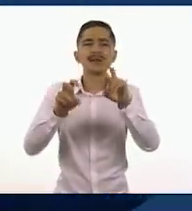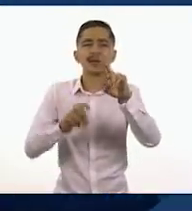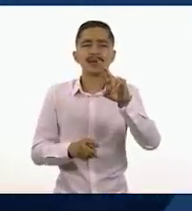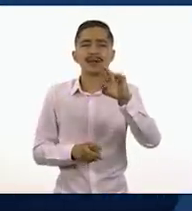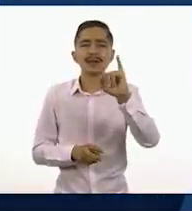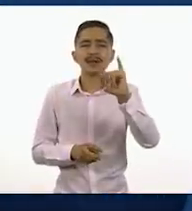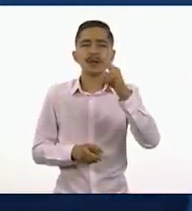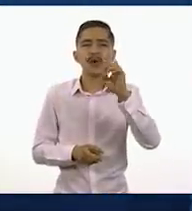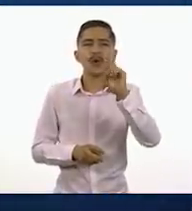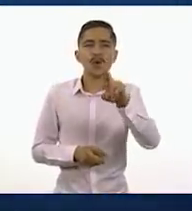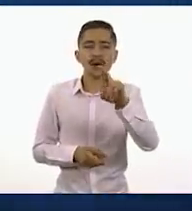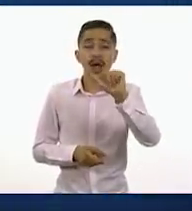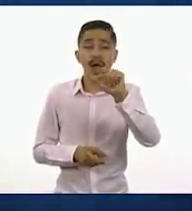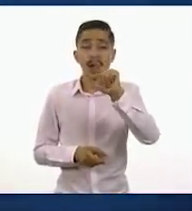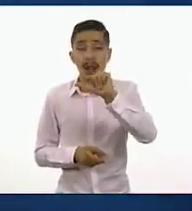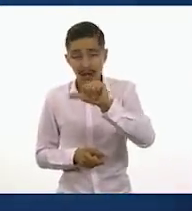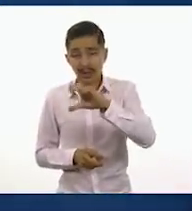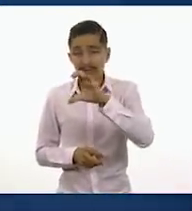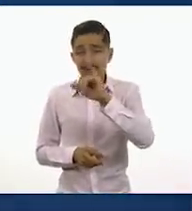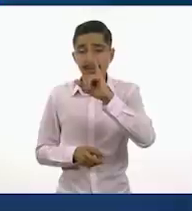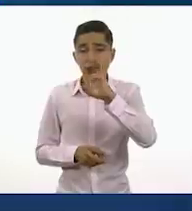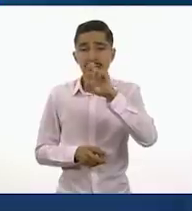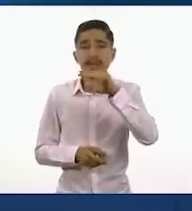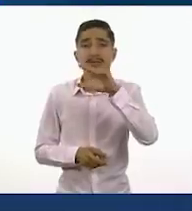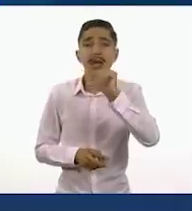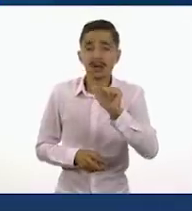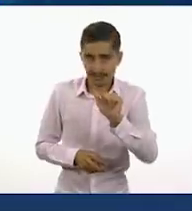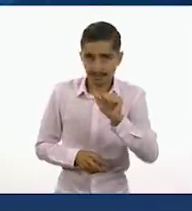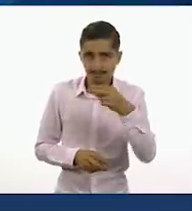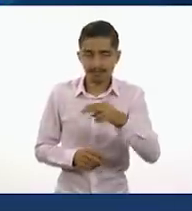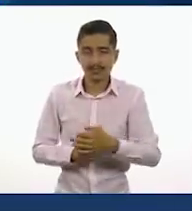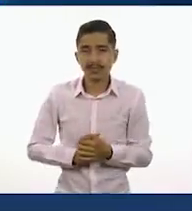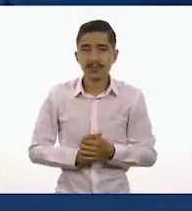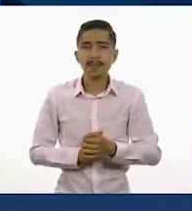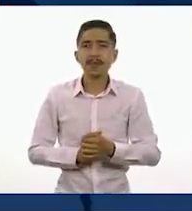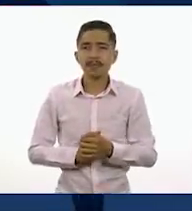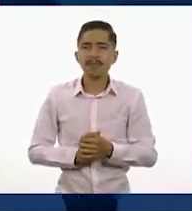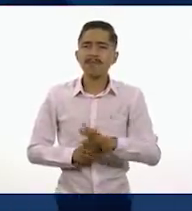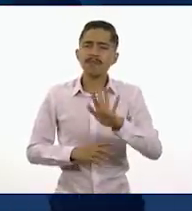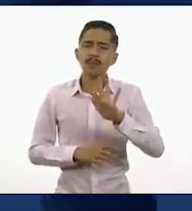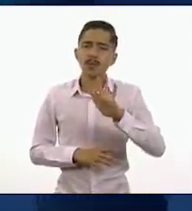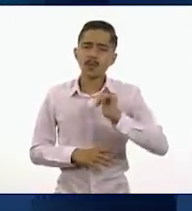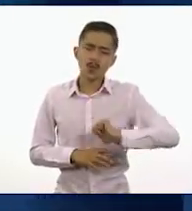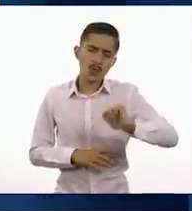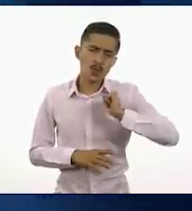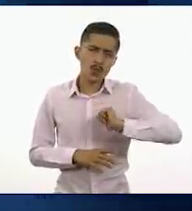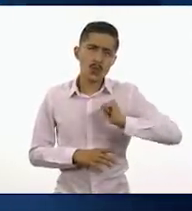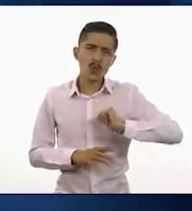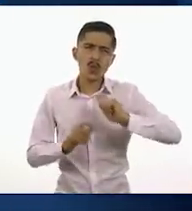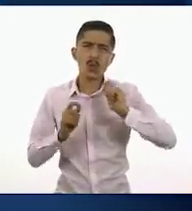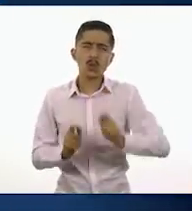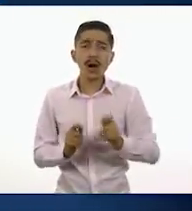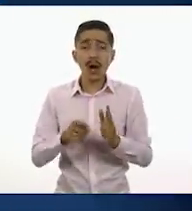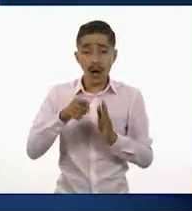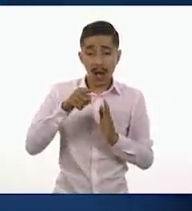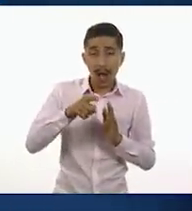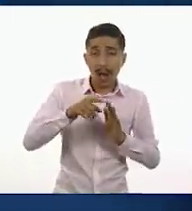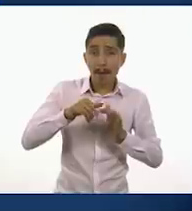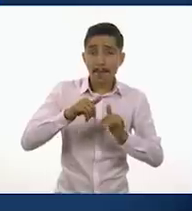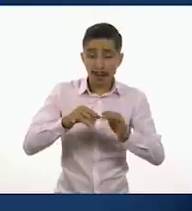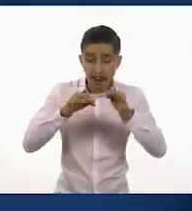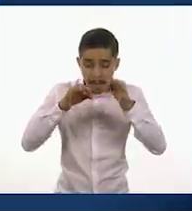ciencia. Perfecto. Dice, en aquel imperio, el arte de la cartografía logró